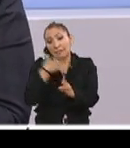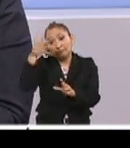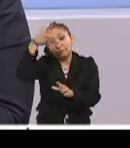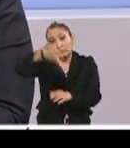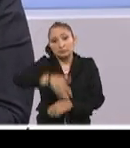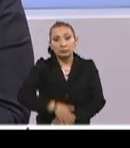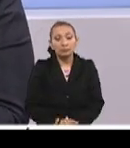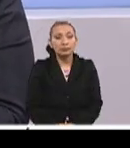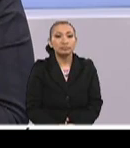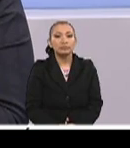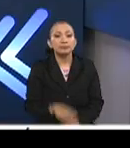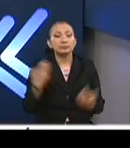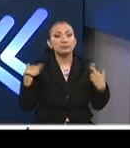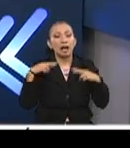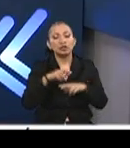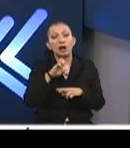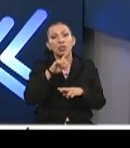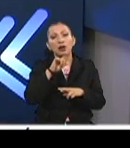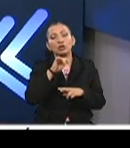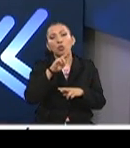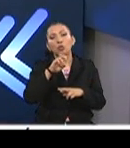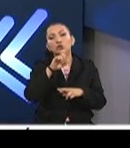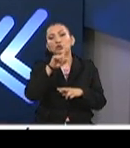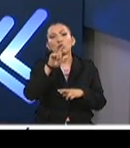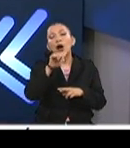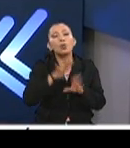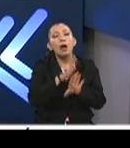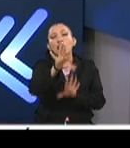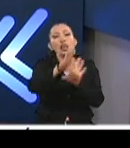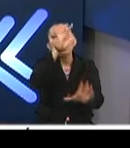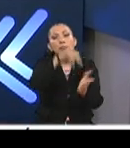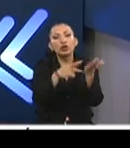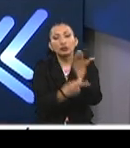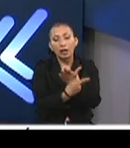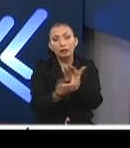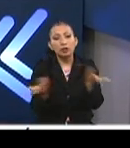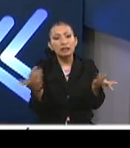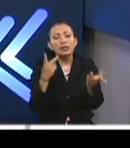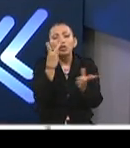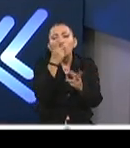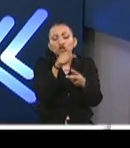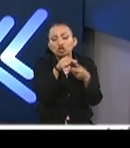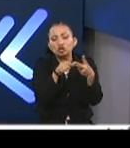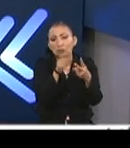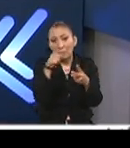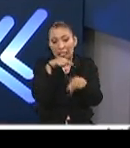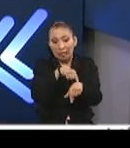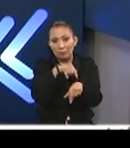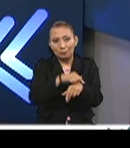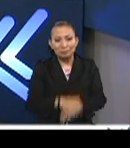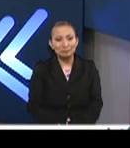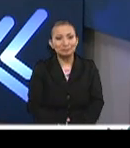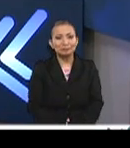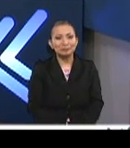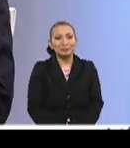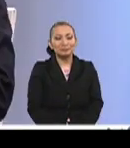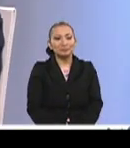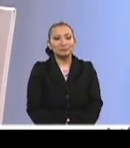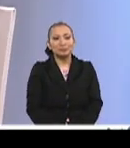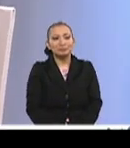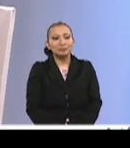futuro. Maestro Eduardo Ursúa, ¿cuál proyecto elige? Y dejémoslo en dos razones para que nos dé tiempo.